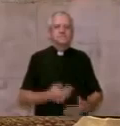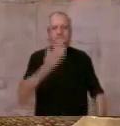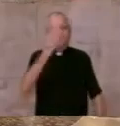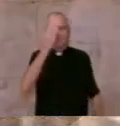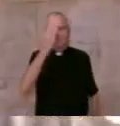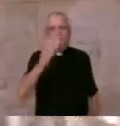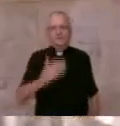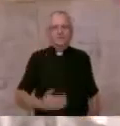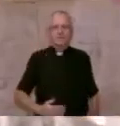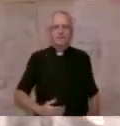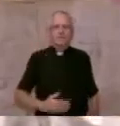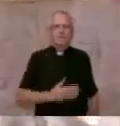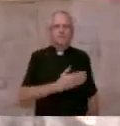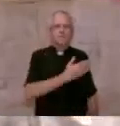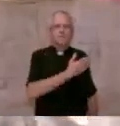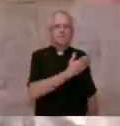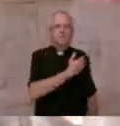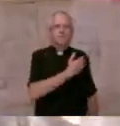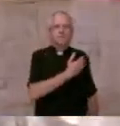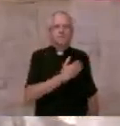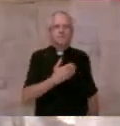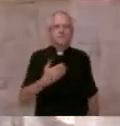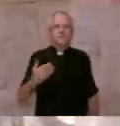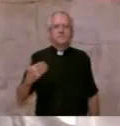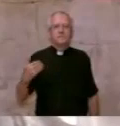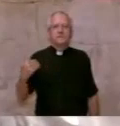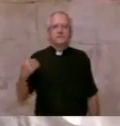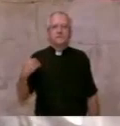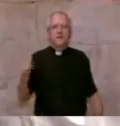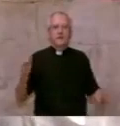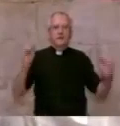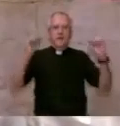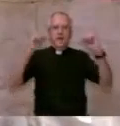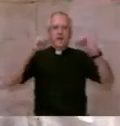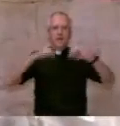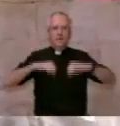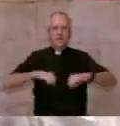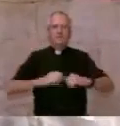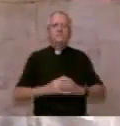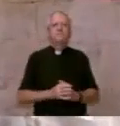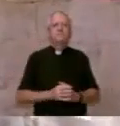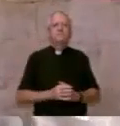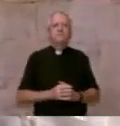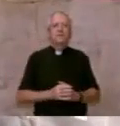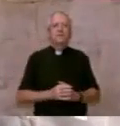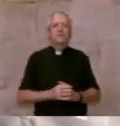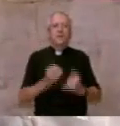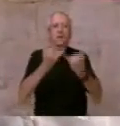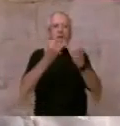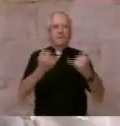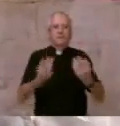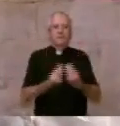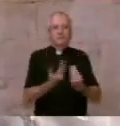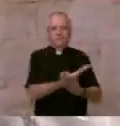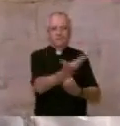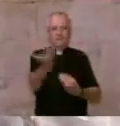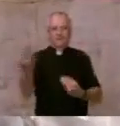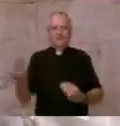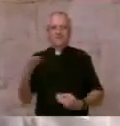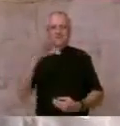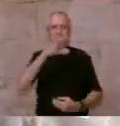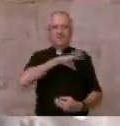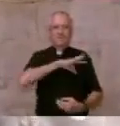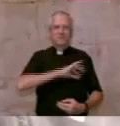En el nombre del Padre, y del Hijo, y del Espíritu Santo. Amén. La paz sigue a